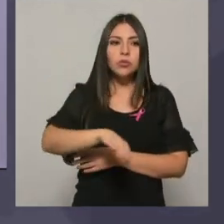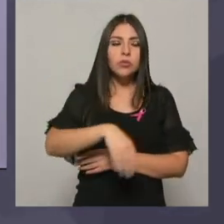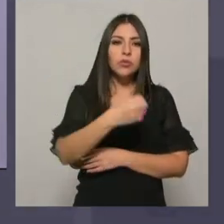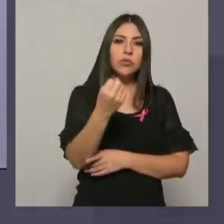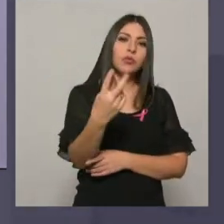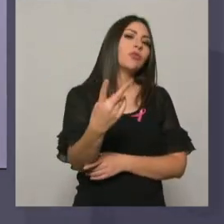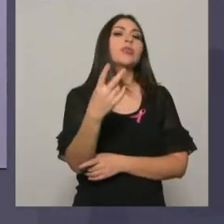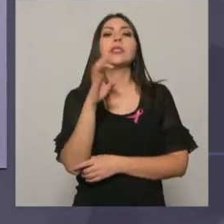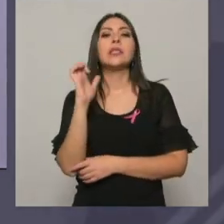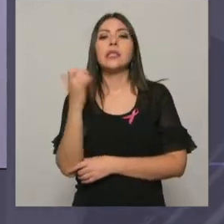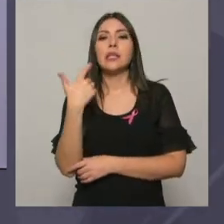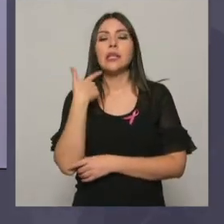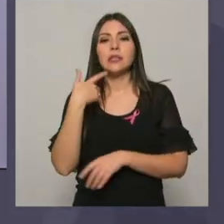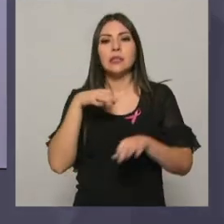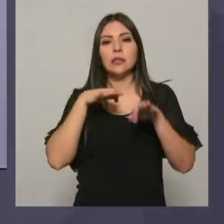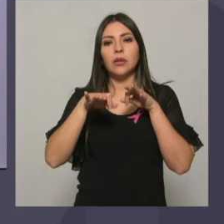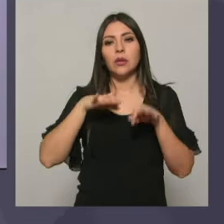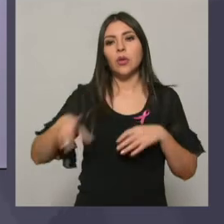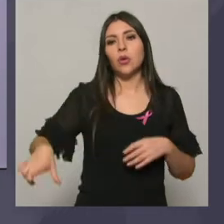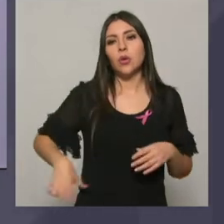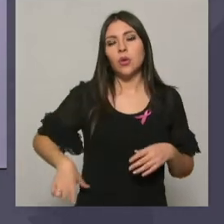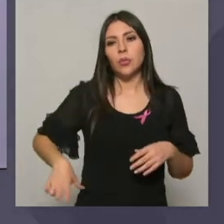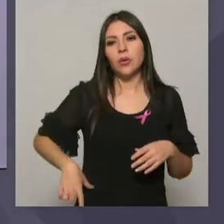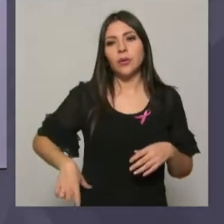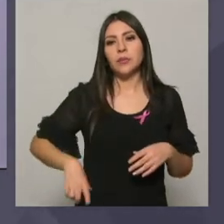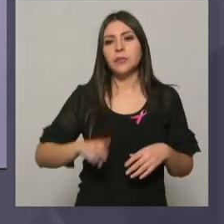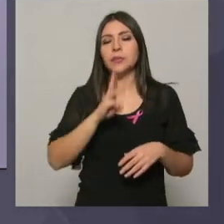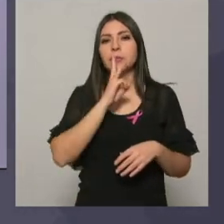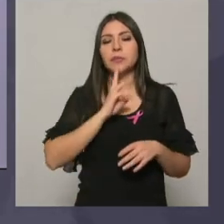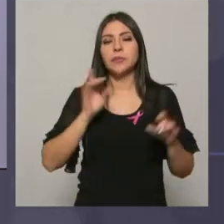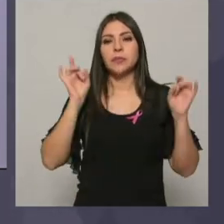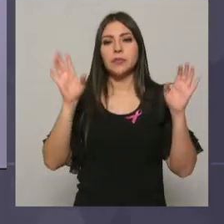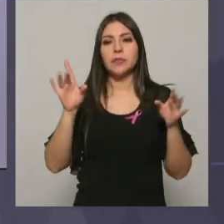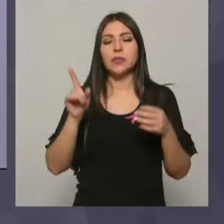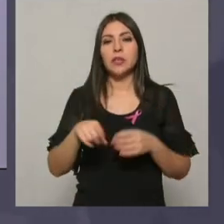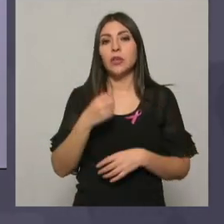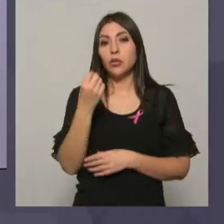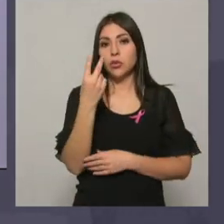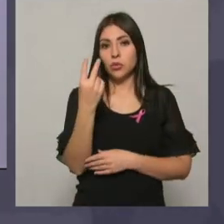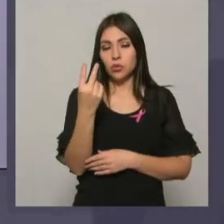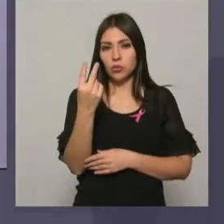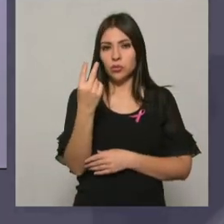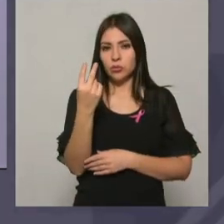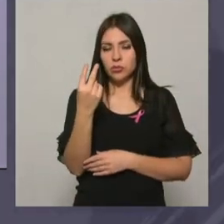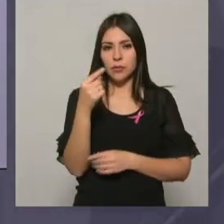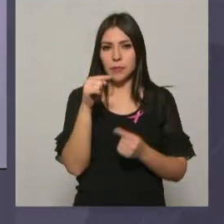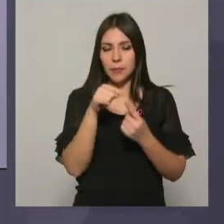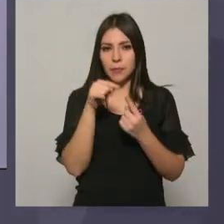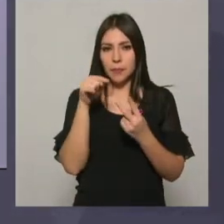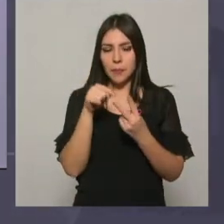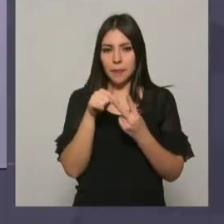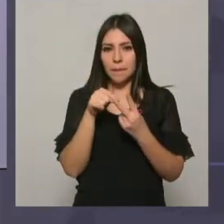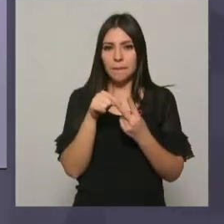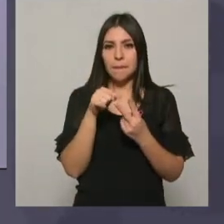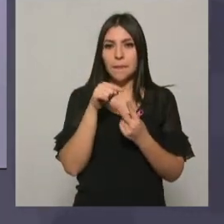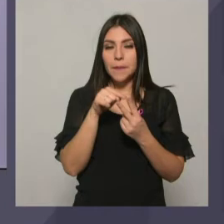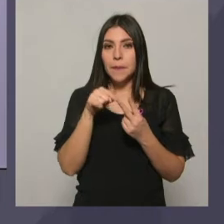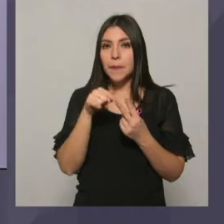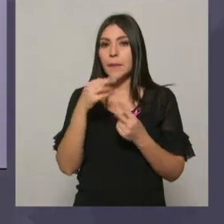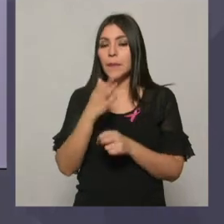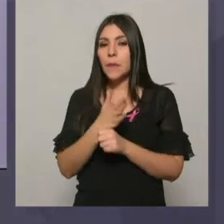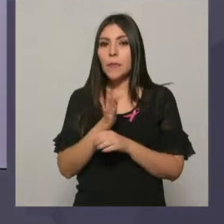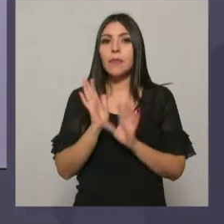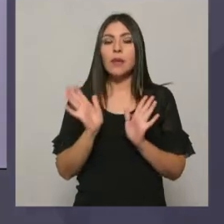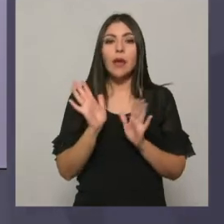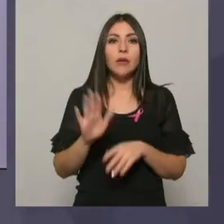estos exfuncionarios del gobierno de Miguel Ángel Mancera. Se trata de 2 particularmente que ya están tras de ellos